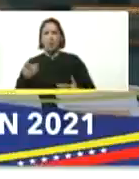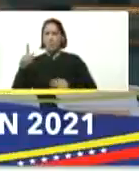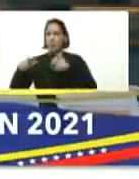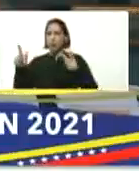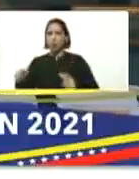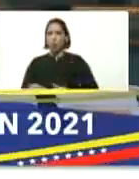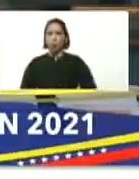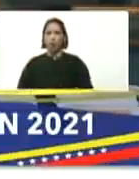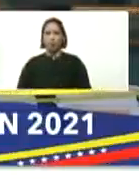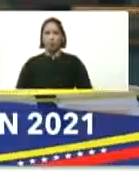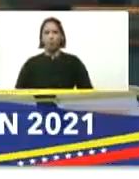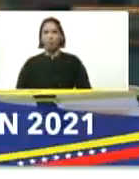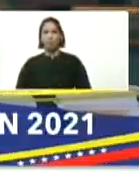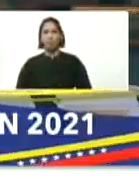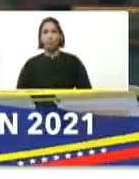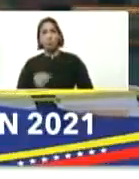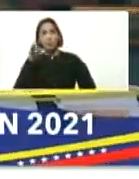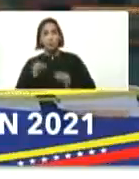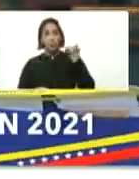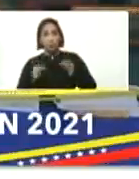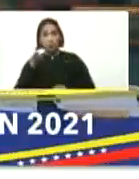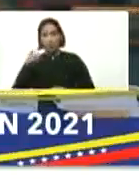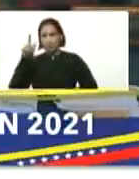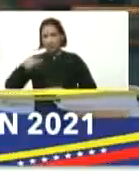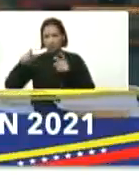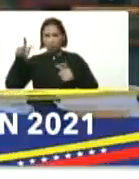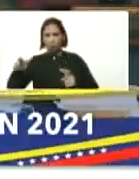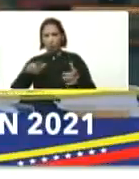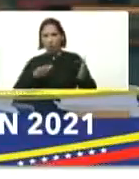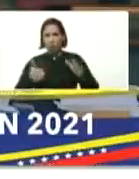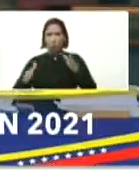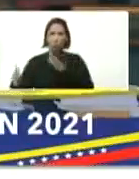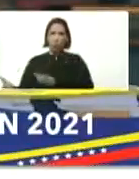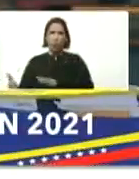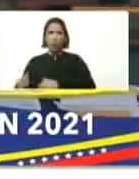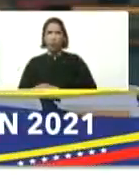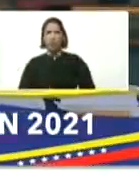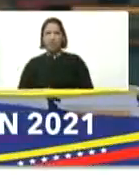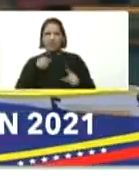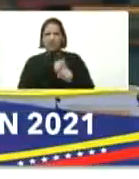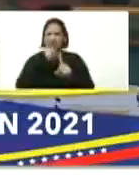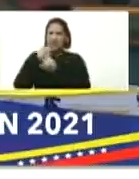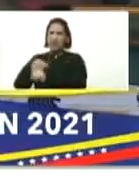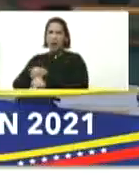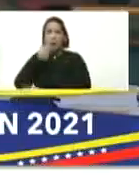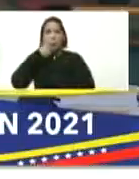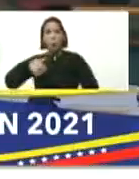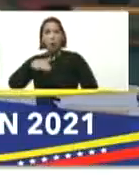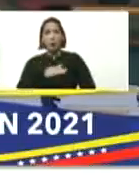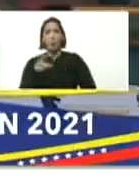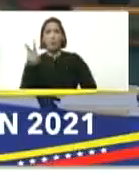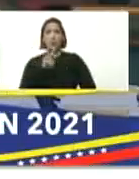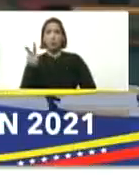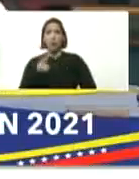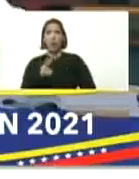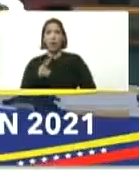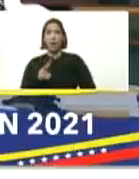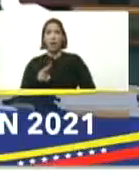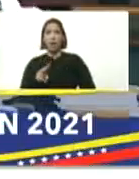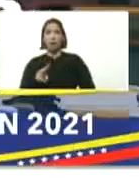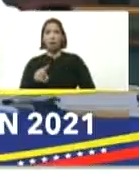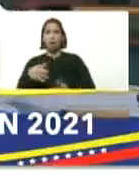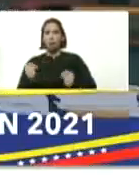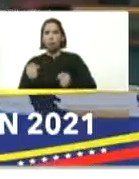en jueces, a los victimarios que asesinaron al pueblo de Venezuela, que lo encerraron en las guarimbas,